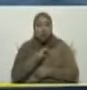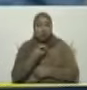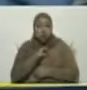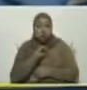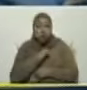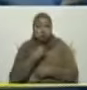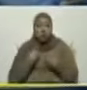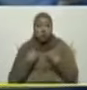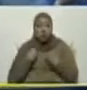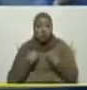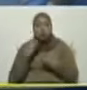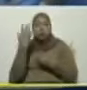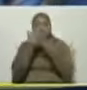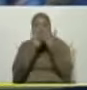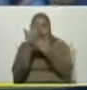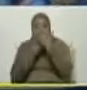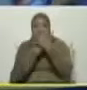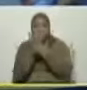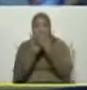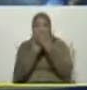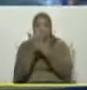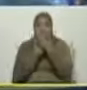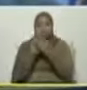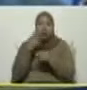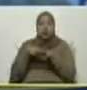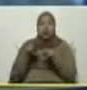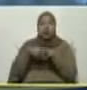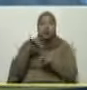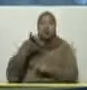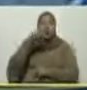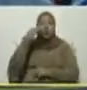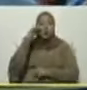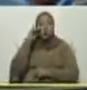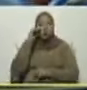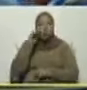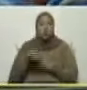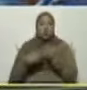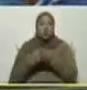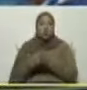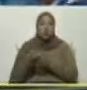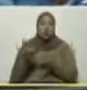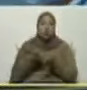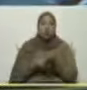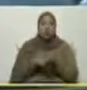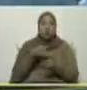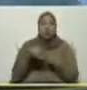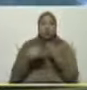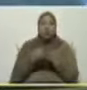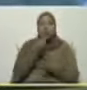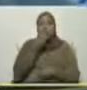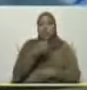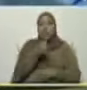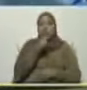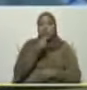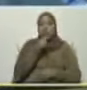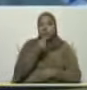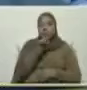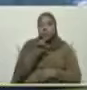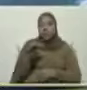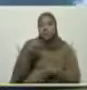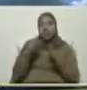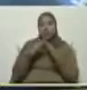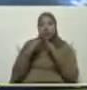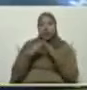ansiedad tendencias negativas que llegan por las redes sociales por las redes llega mucha cosa buena uno se mete y se